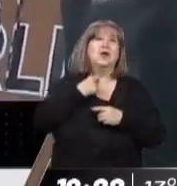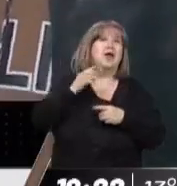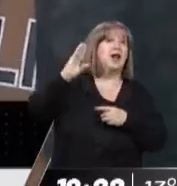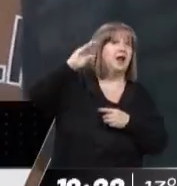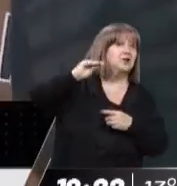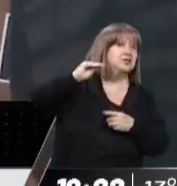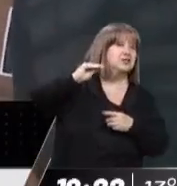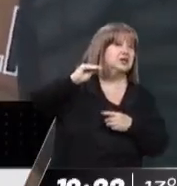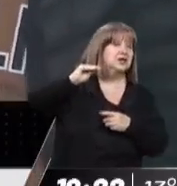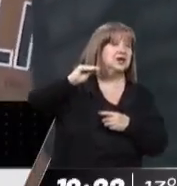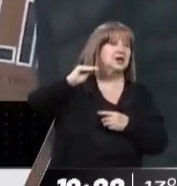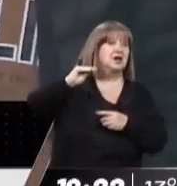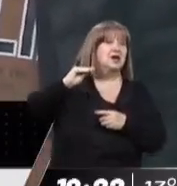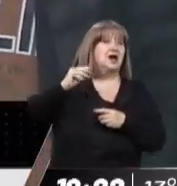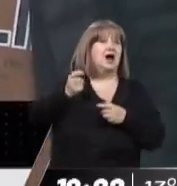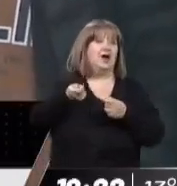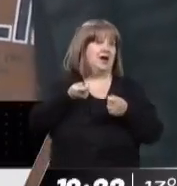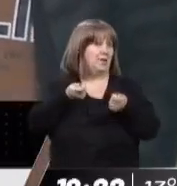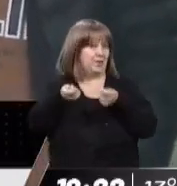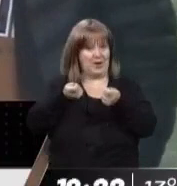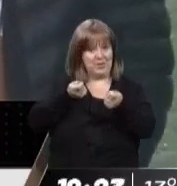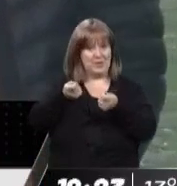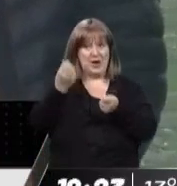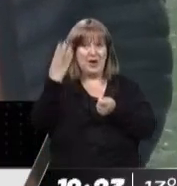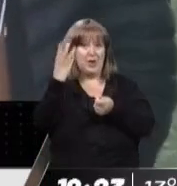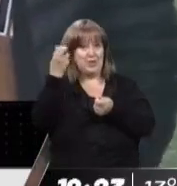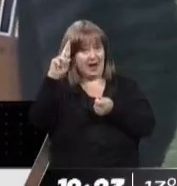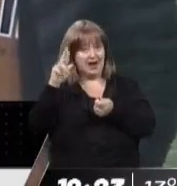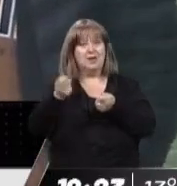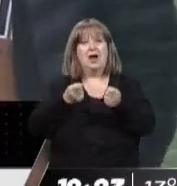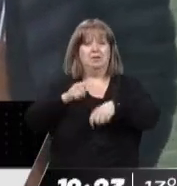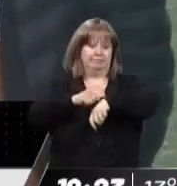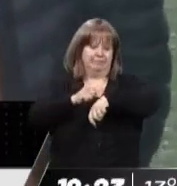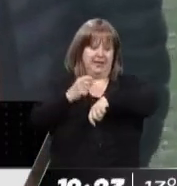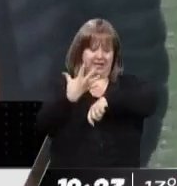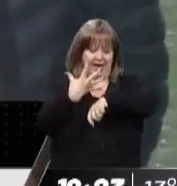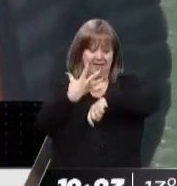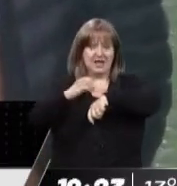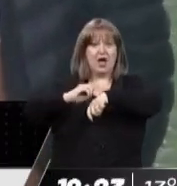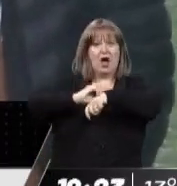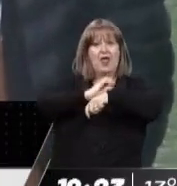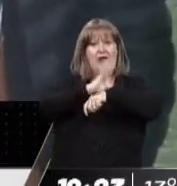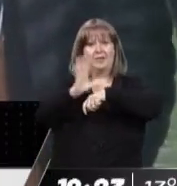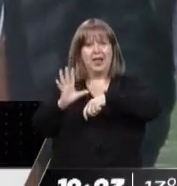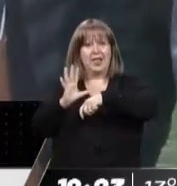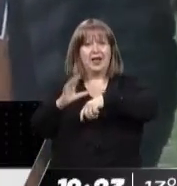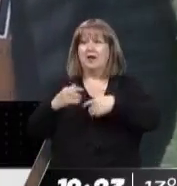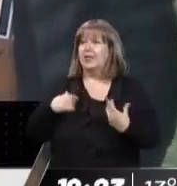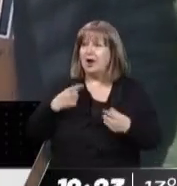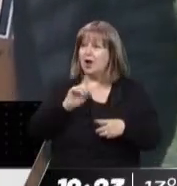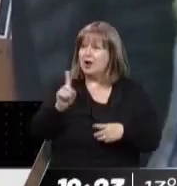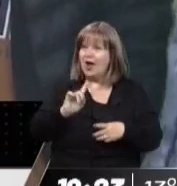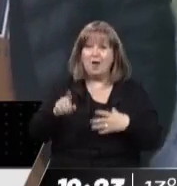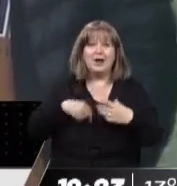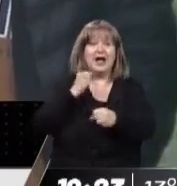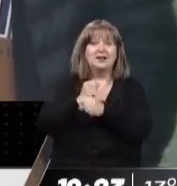sigue la noche. En The Bar, boliche. Perfecto. ¿Y ahí hasta qué hora está más o menos? Hasta las 5 de la mañana. Mentira. Pero mañana hay que estudiar. ¿Mañana no hay que ir a la escuela?